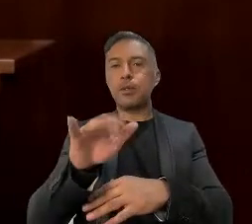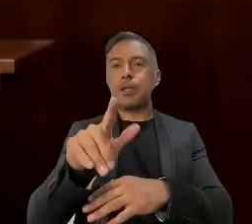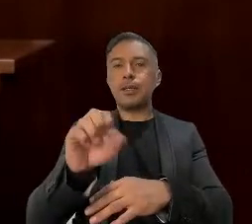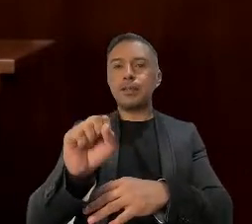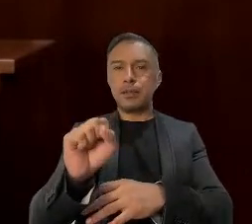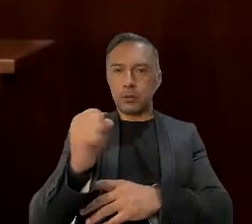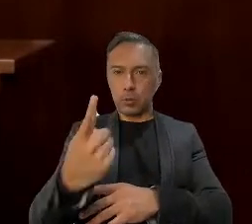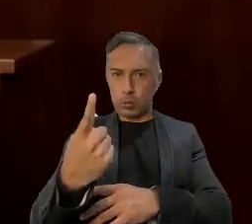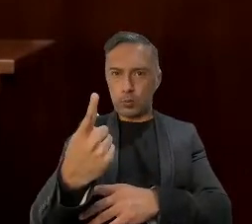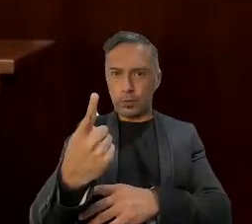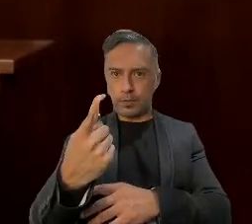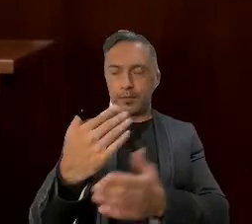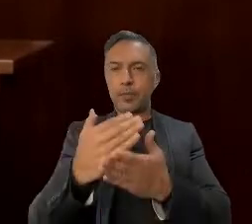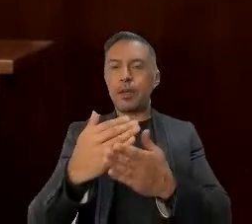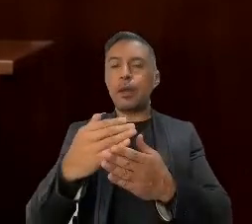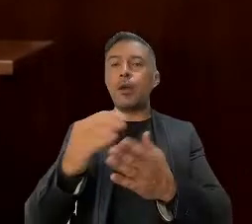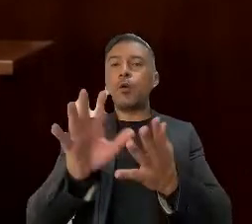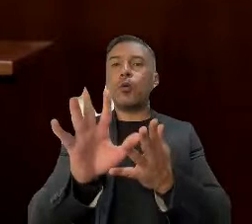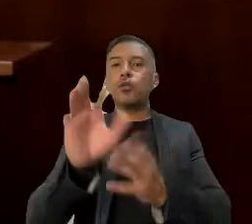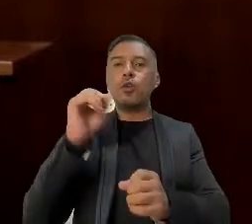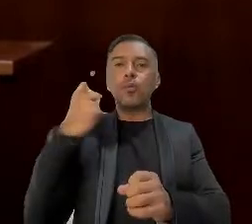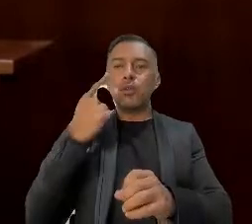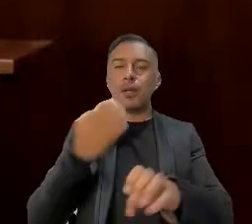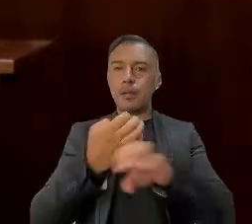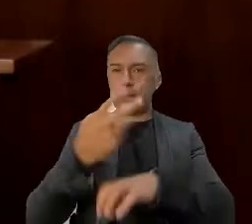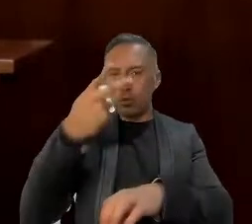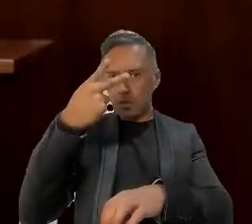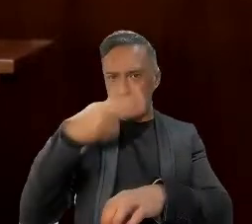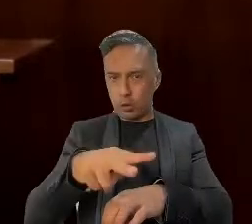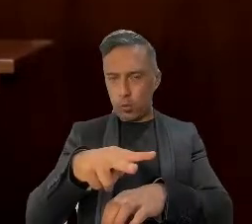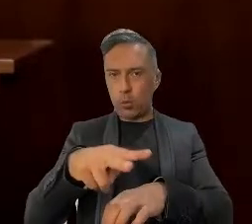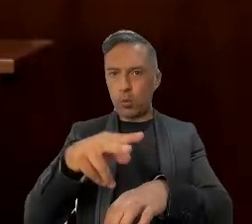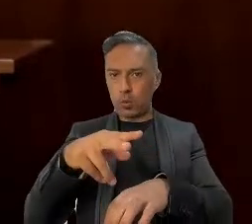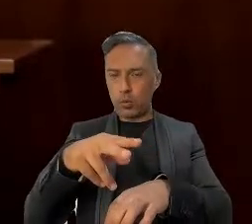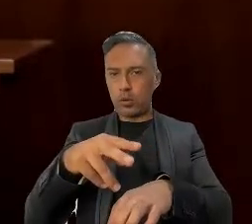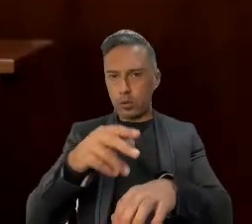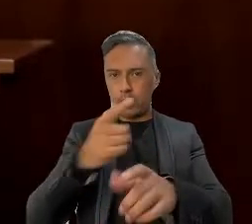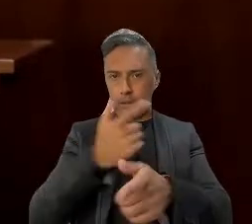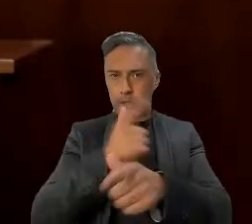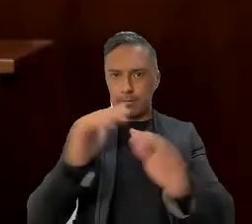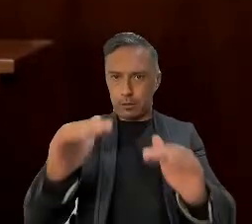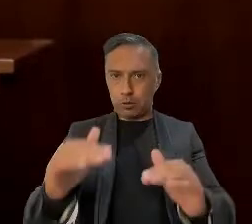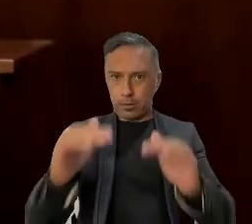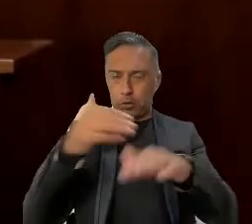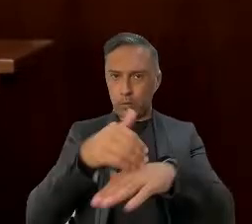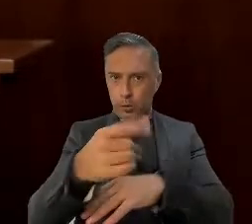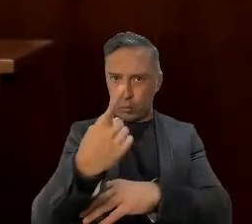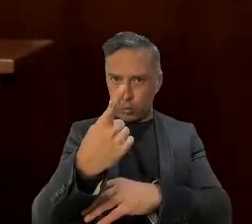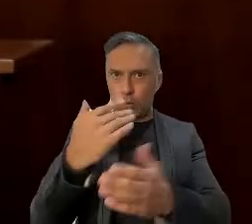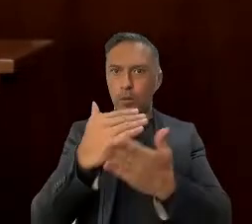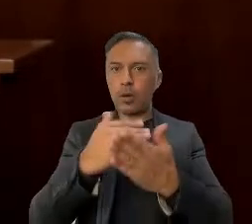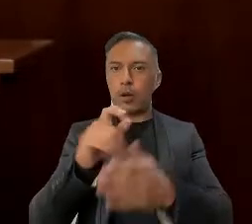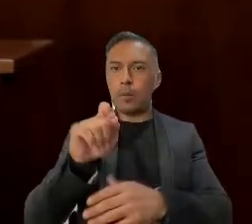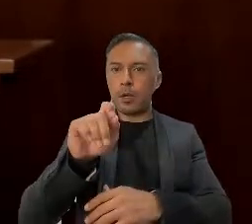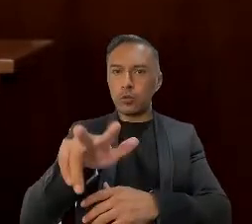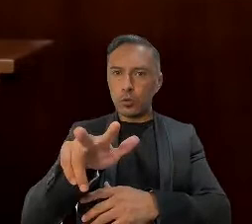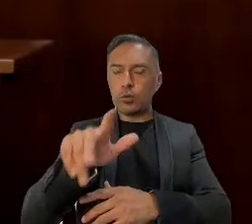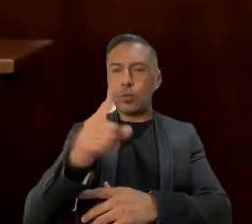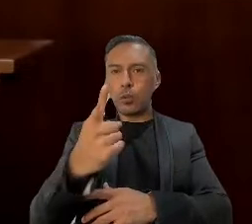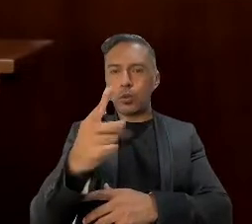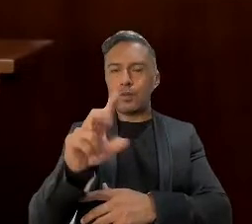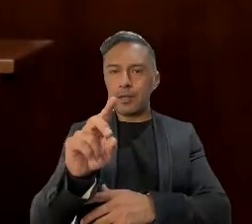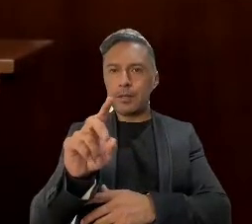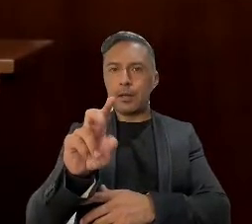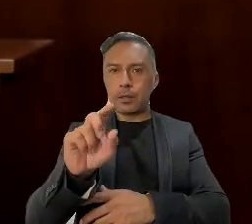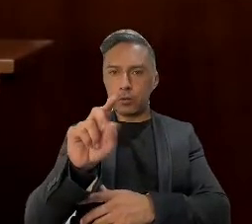fracción uno de la constitución política del Estado libre y soberano de México fracción veintiocho uno treinta treinta